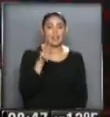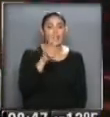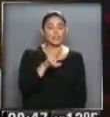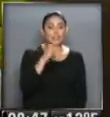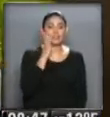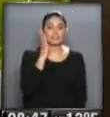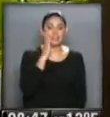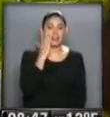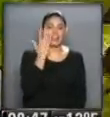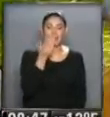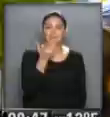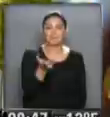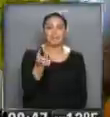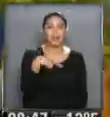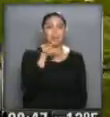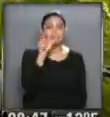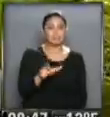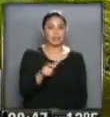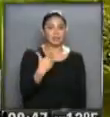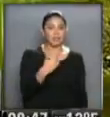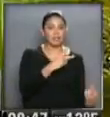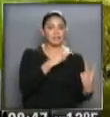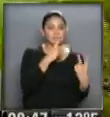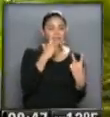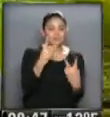recién le estaban